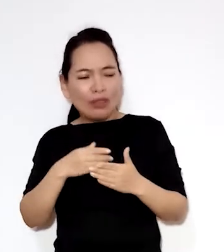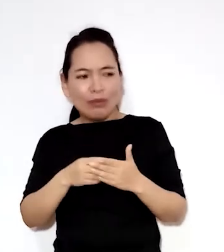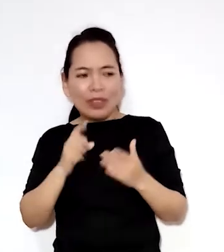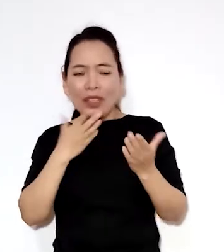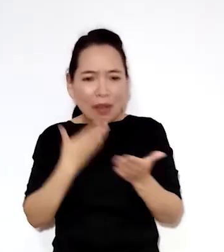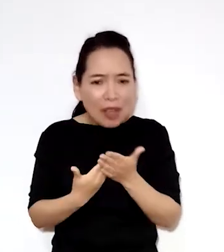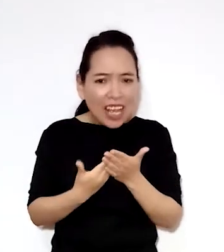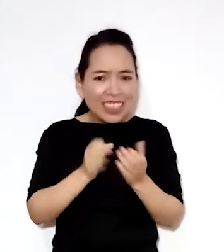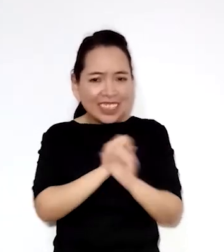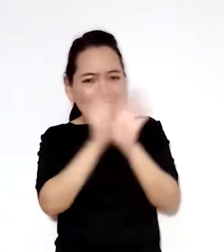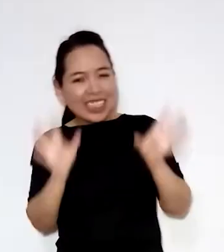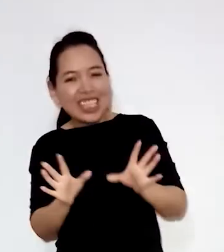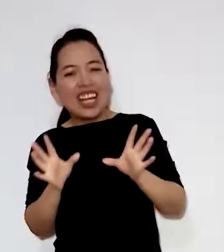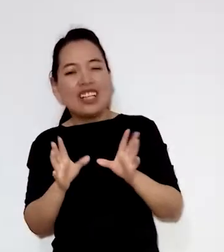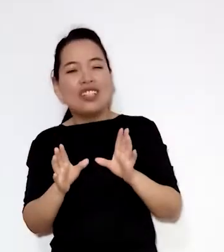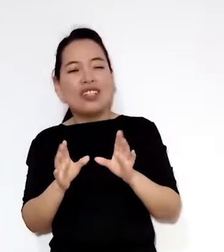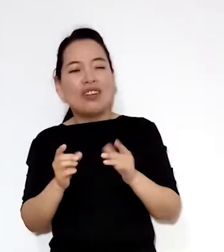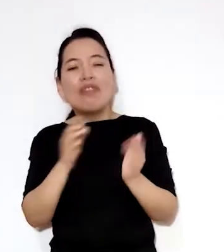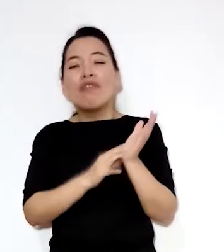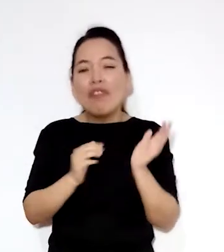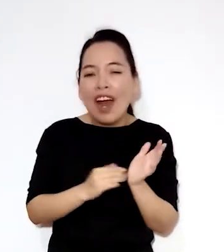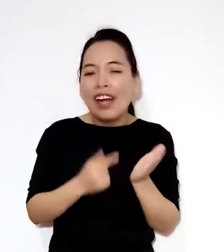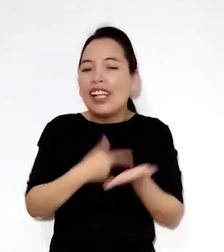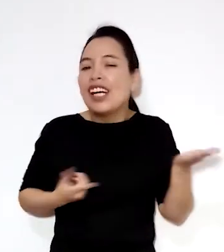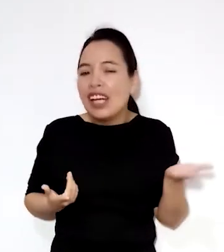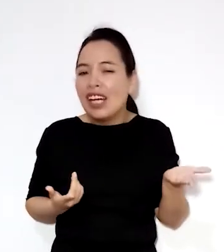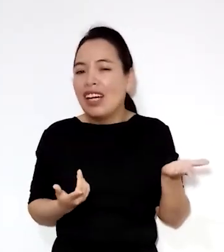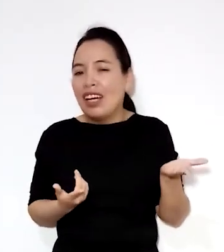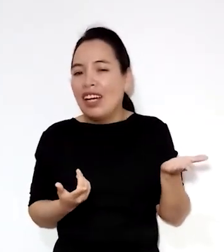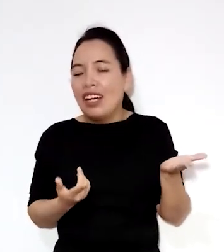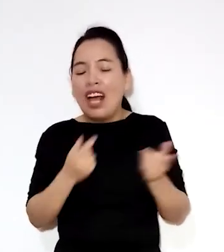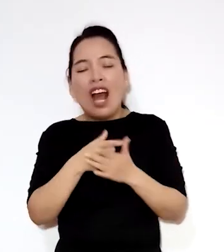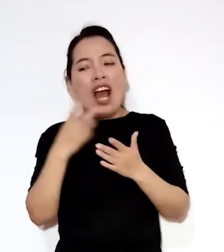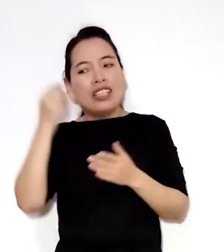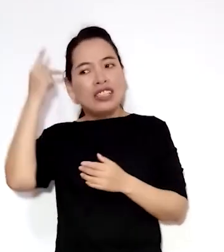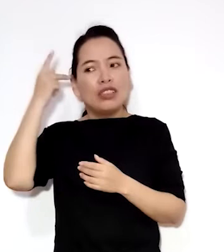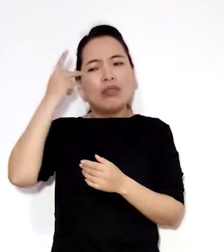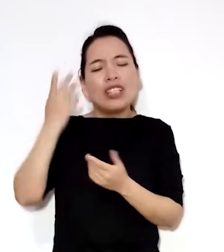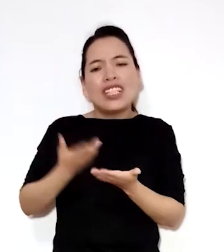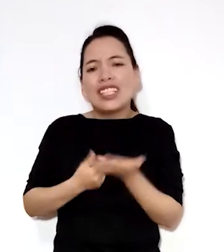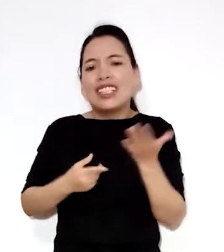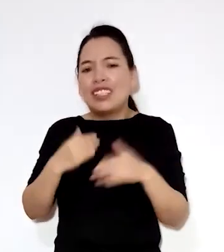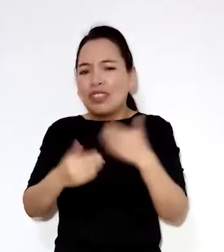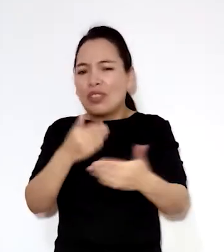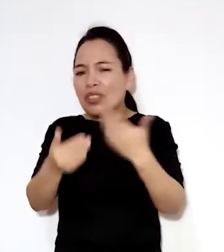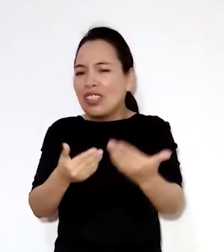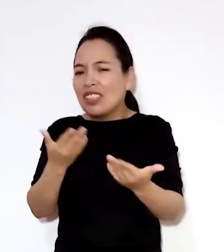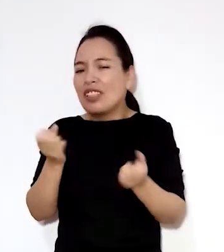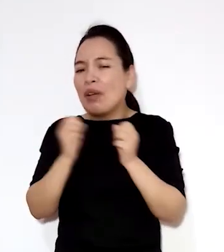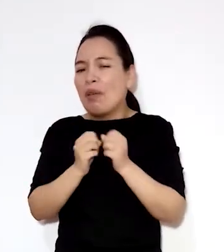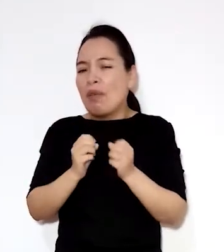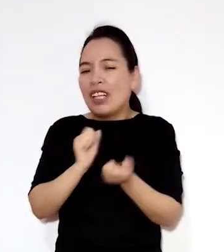llegar, de acuerdo con las políticas que los estados están obligados a implementar